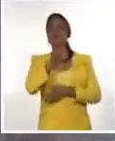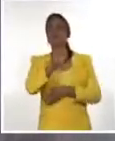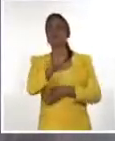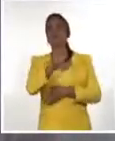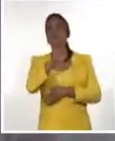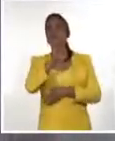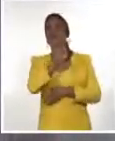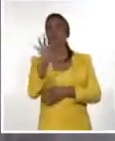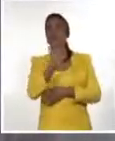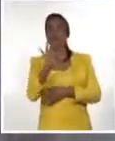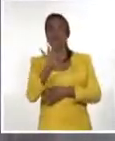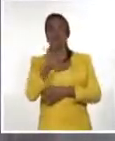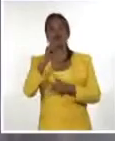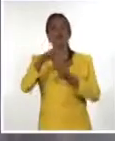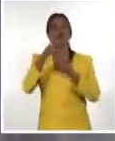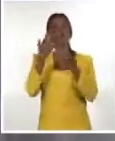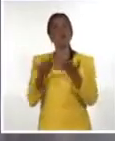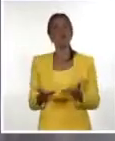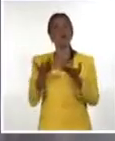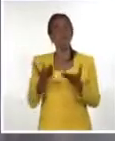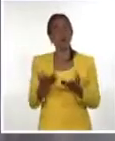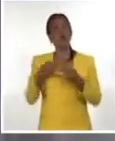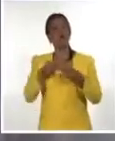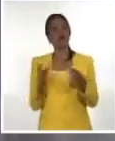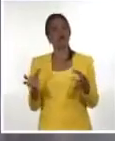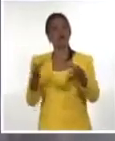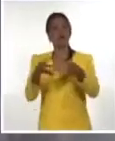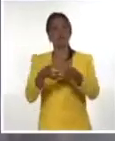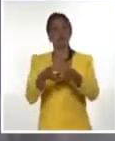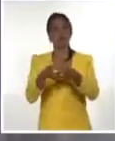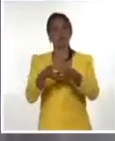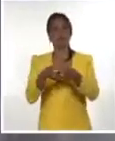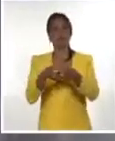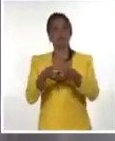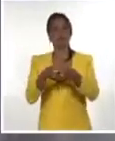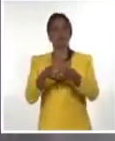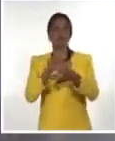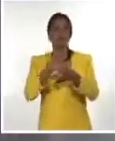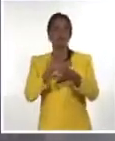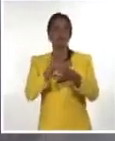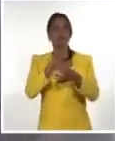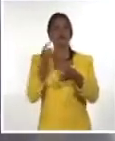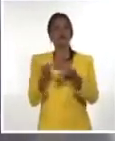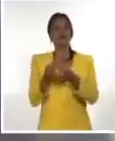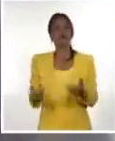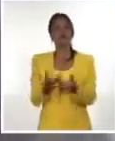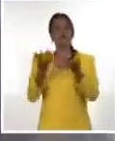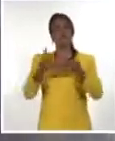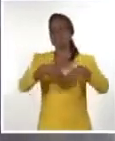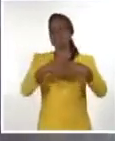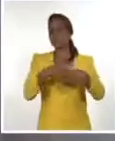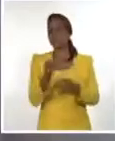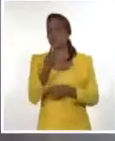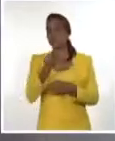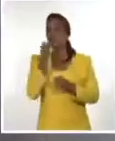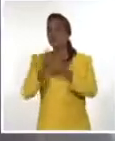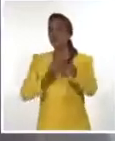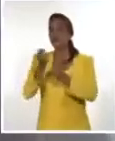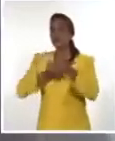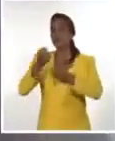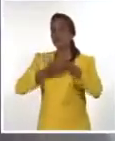toneladas, en el cual nos complementamos sacando una extracción de 40 toneladas diarias entre las dos líneas productivas,